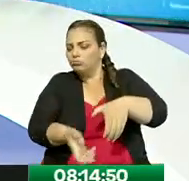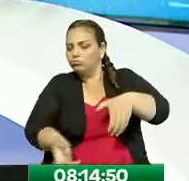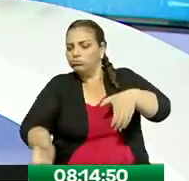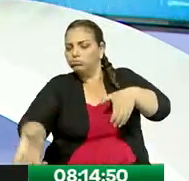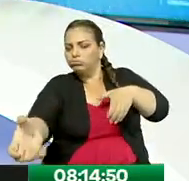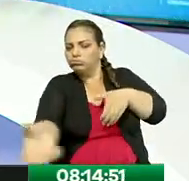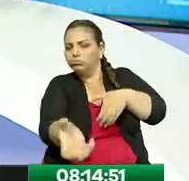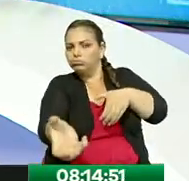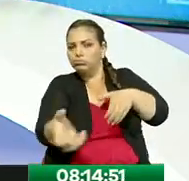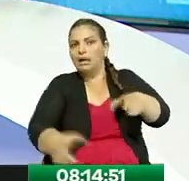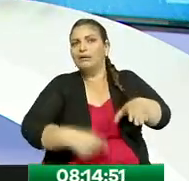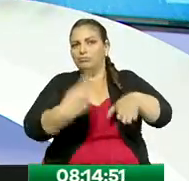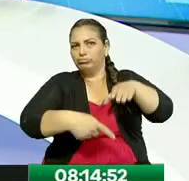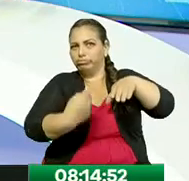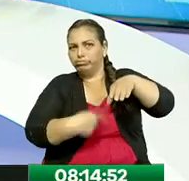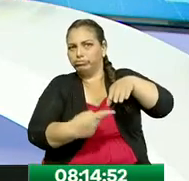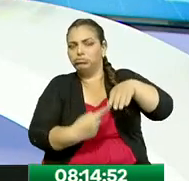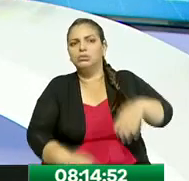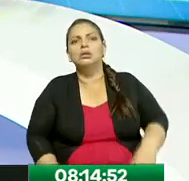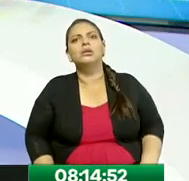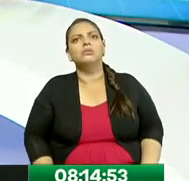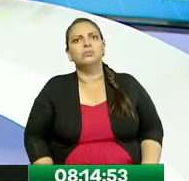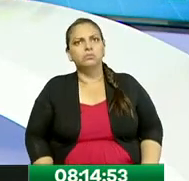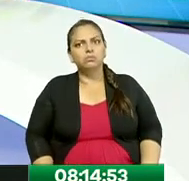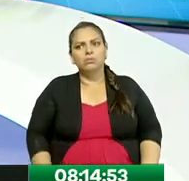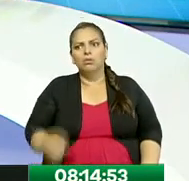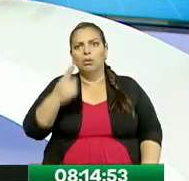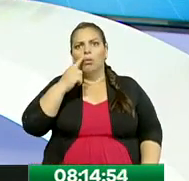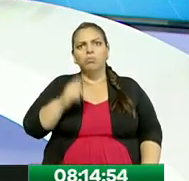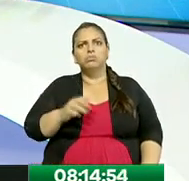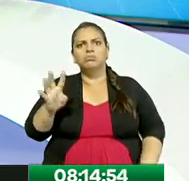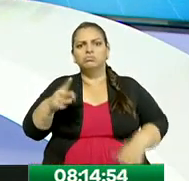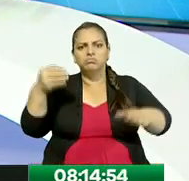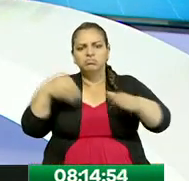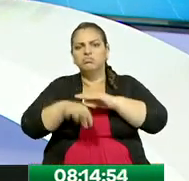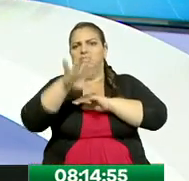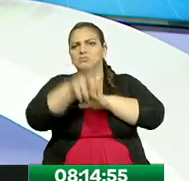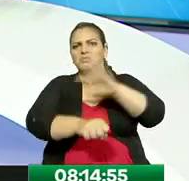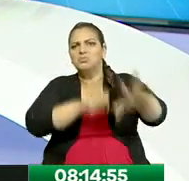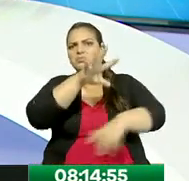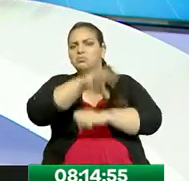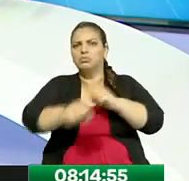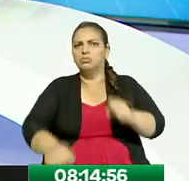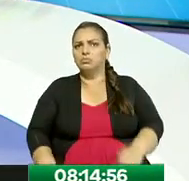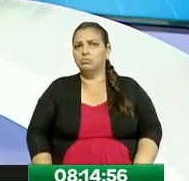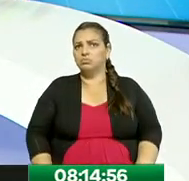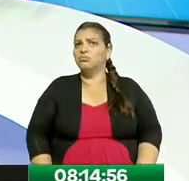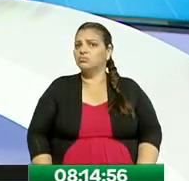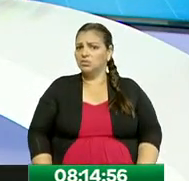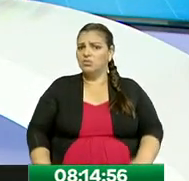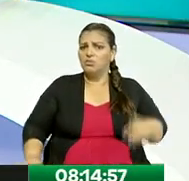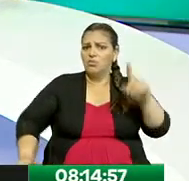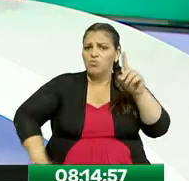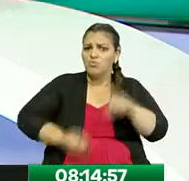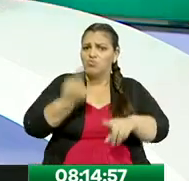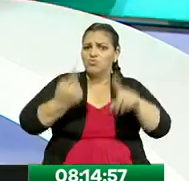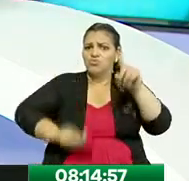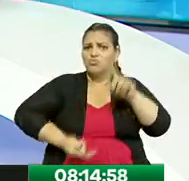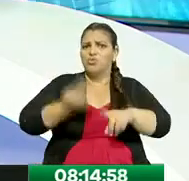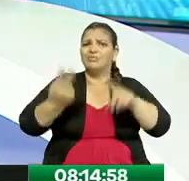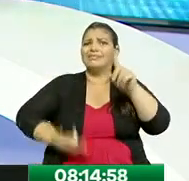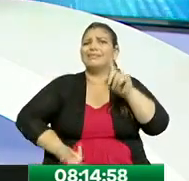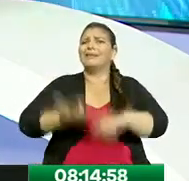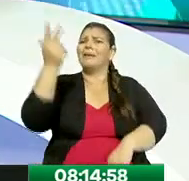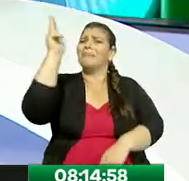Guayas. El hecho fue captado por varias cámaras en ese lugar. Este es el tercer robo. El tercer